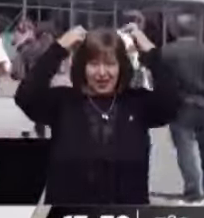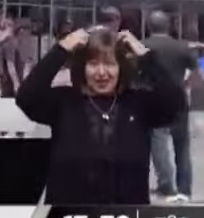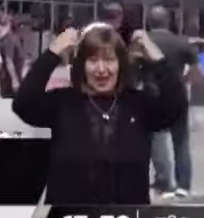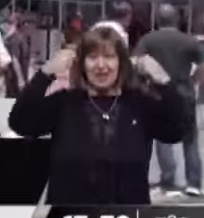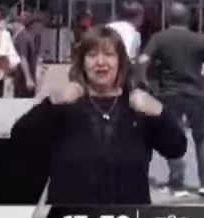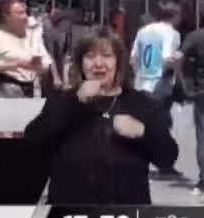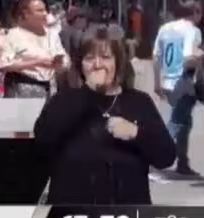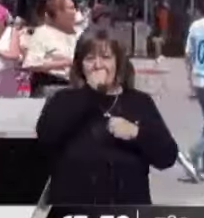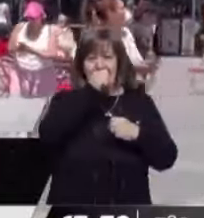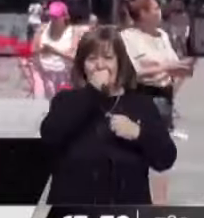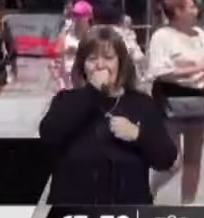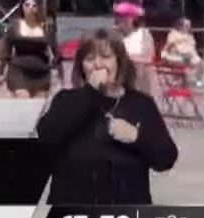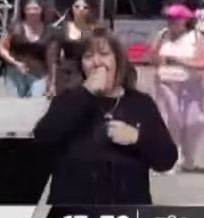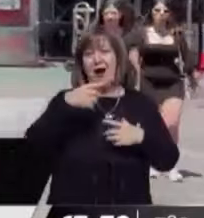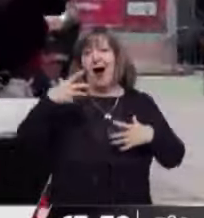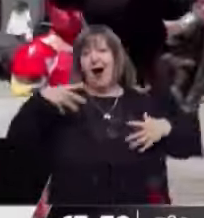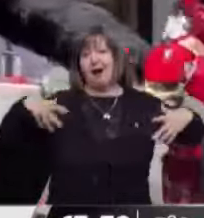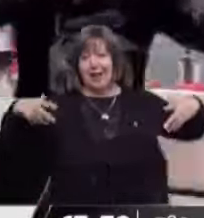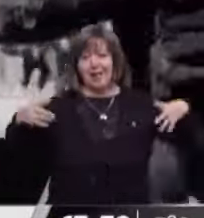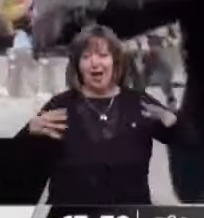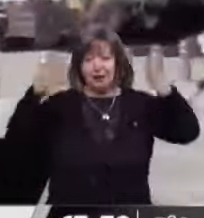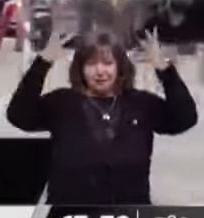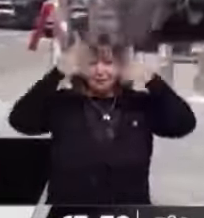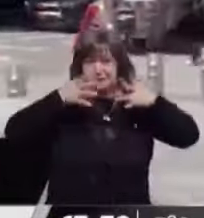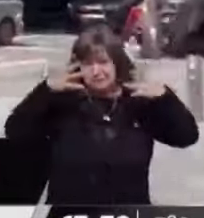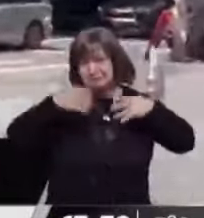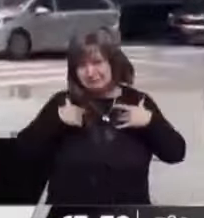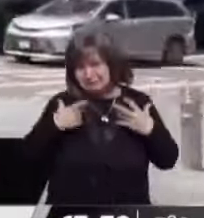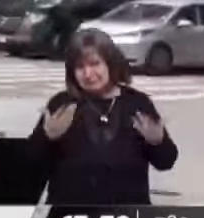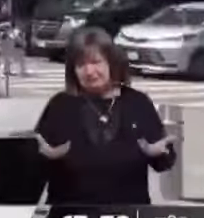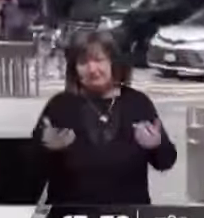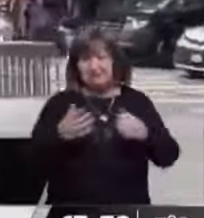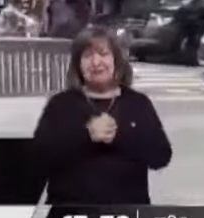me pongo atrás. O de King Kong con el calor. Total, no hay nadie disfrazado, mirá.